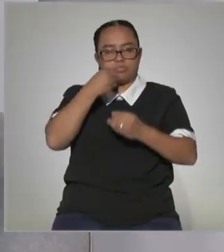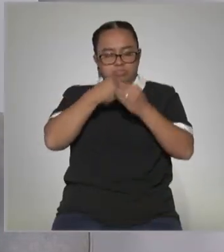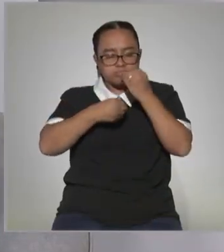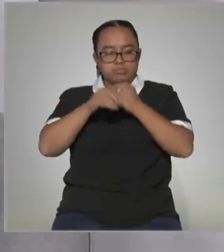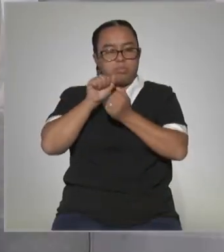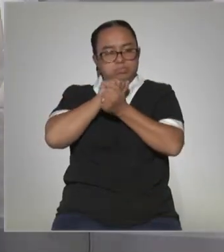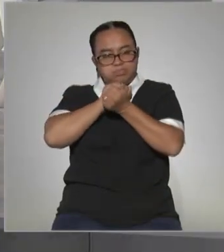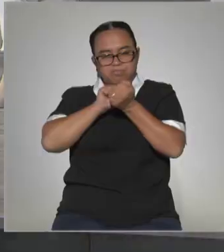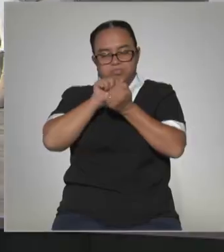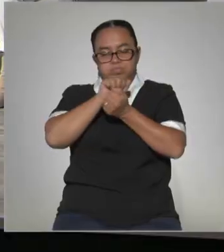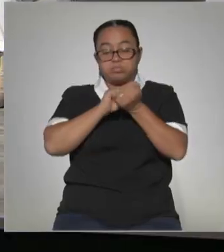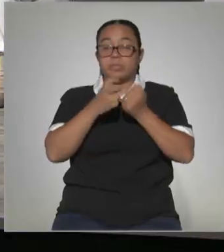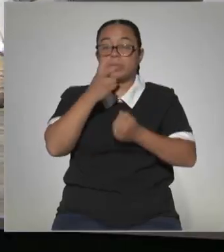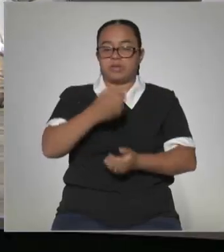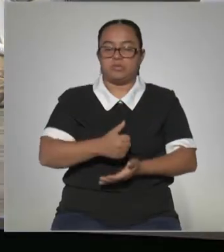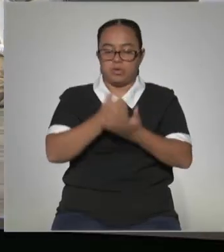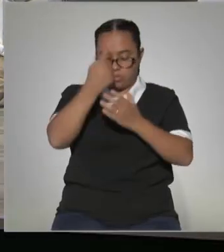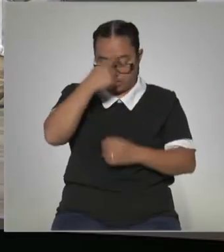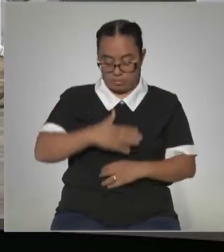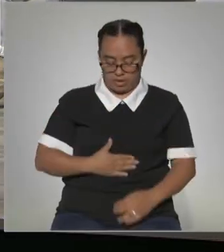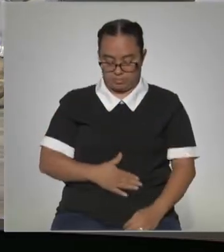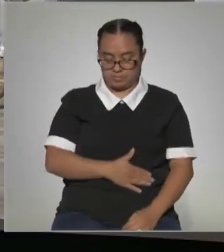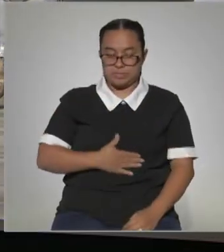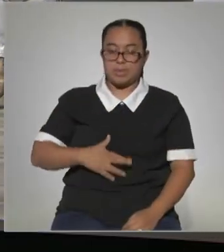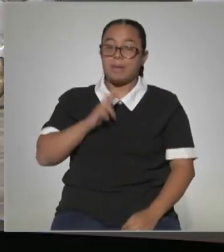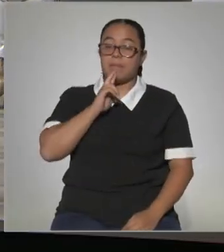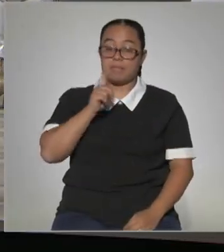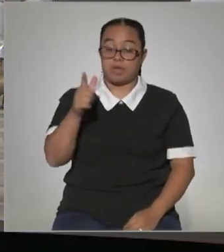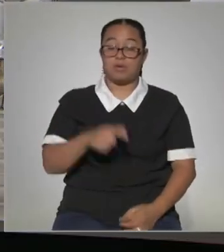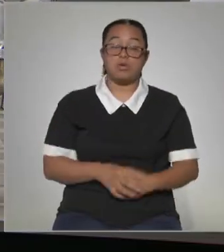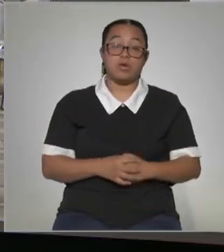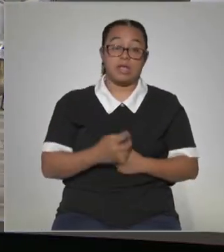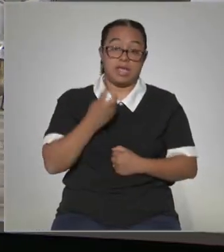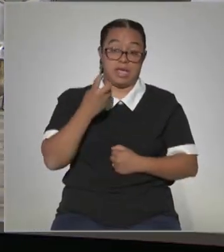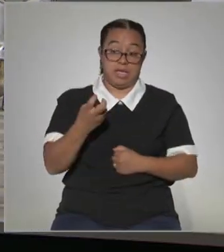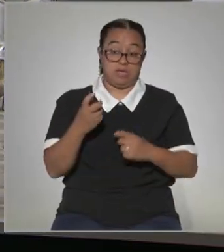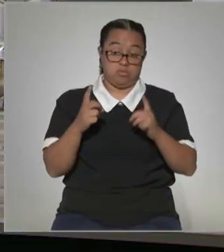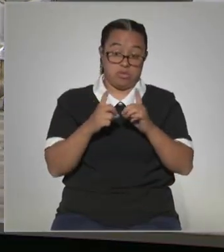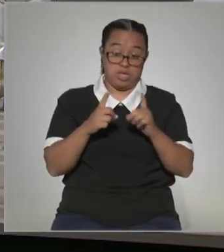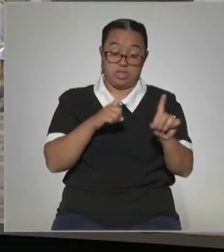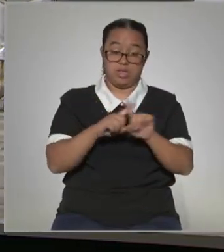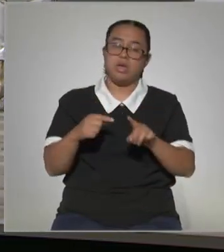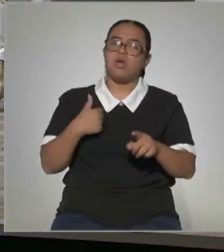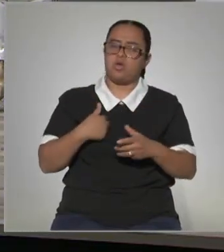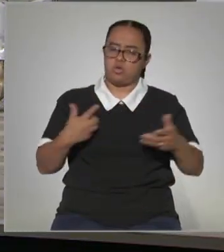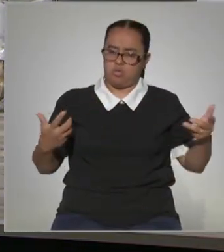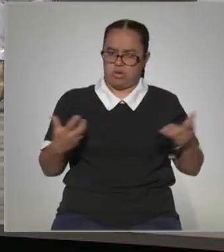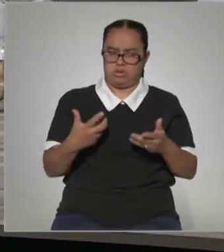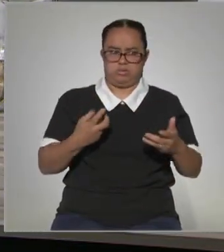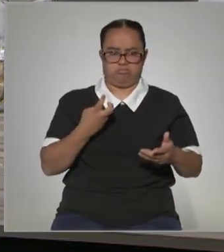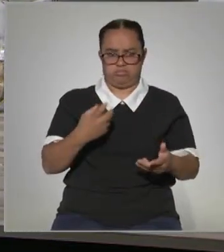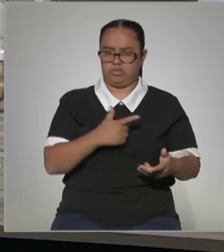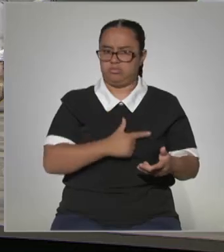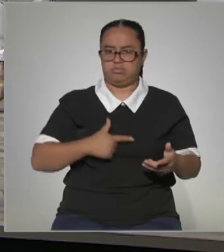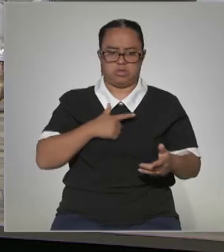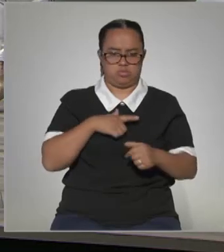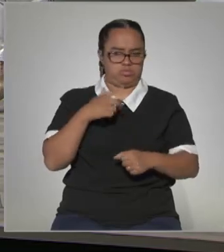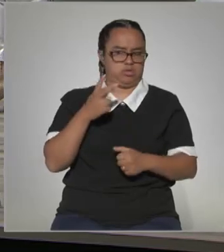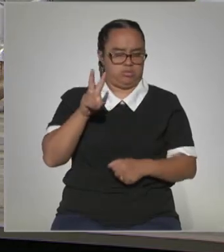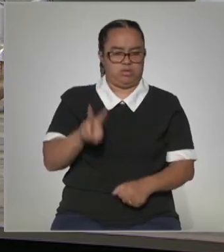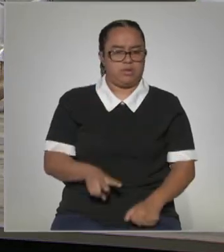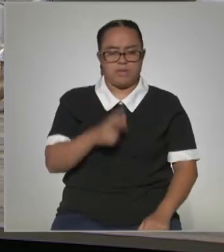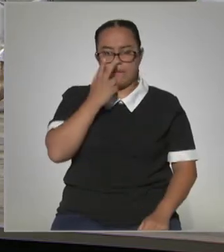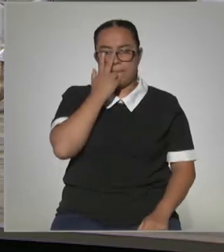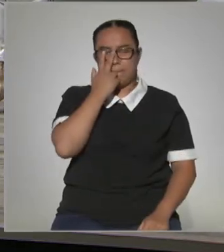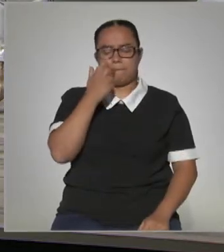ayuda definitivamente a la digestión. Entonces, todo eso de la dieta yo lo practico y lo encuentro fantástico cada vez más. De